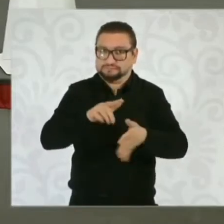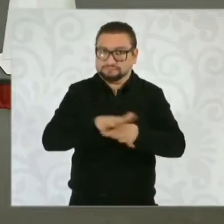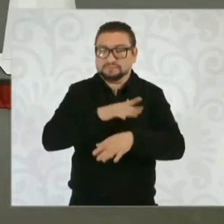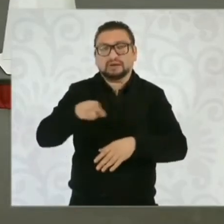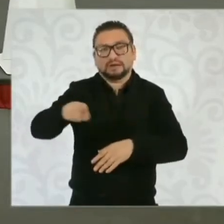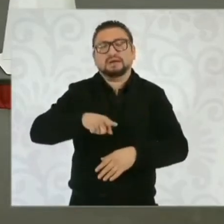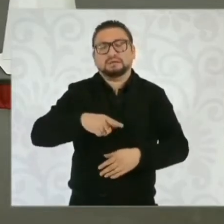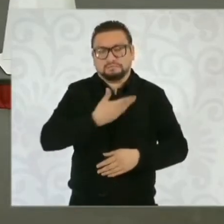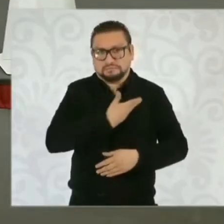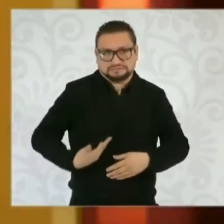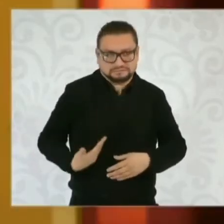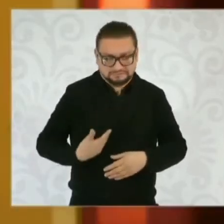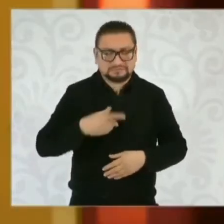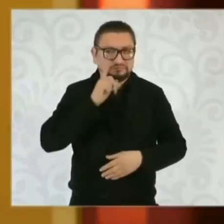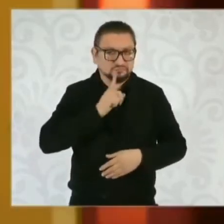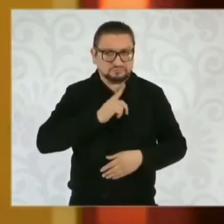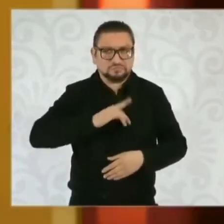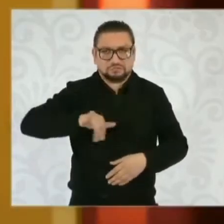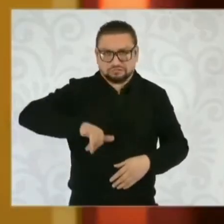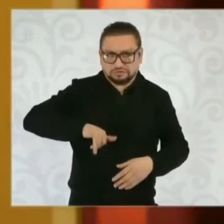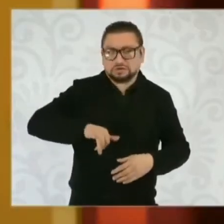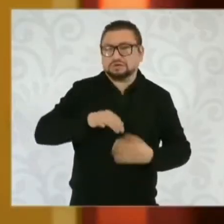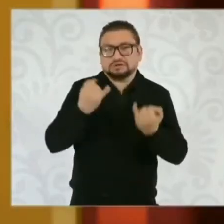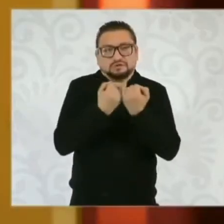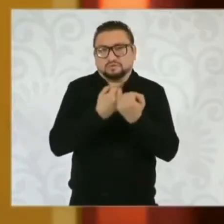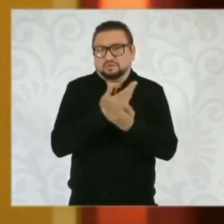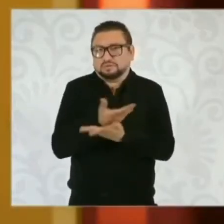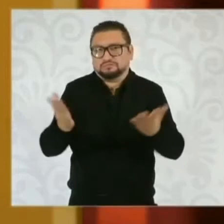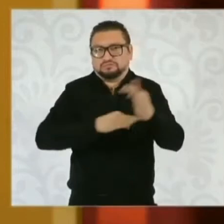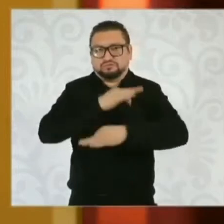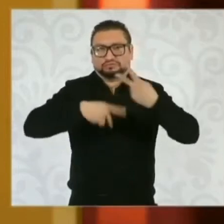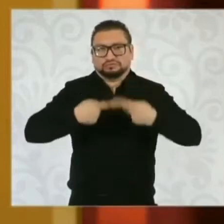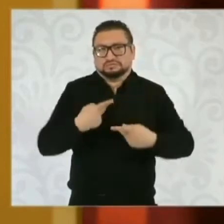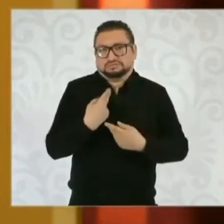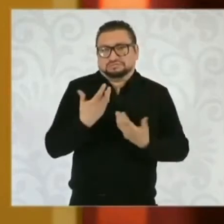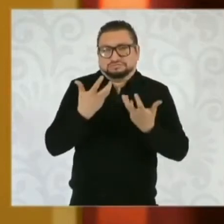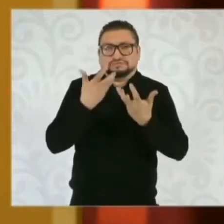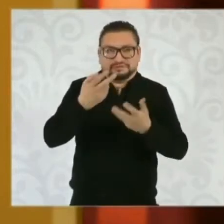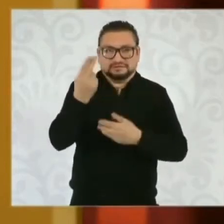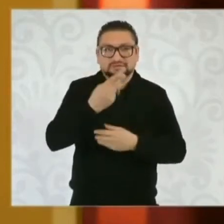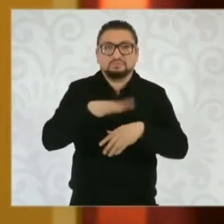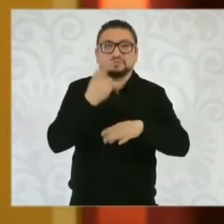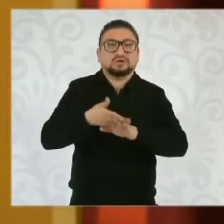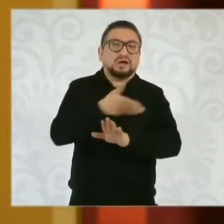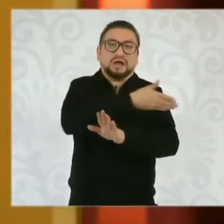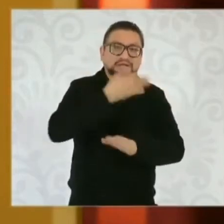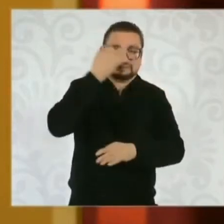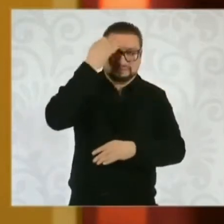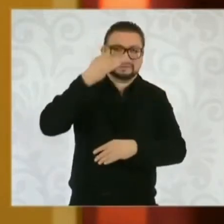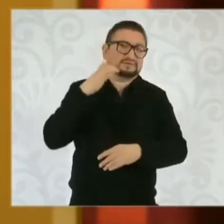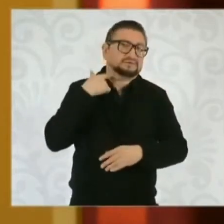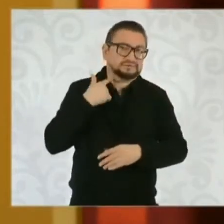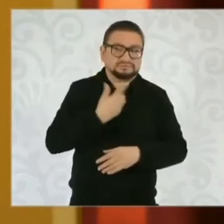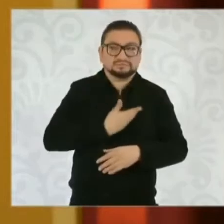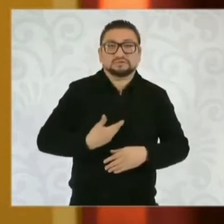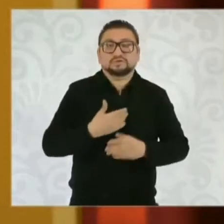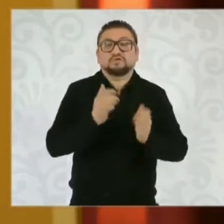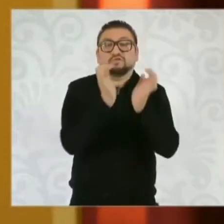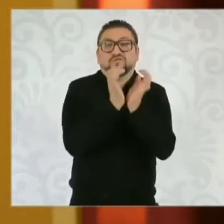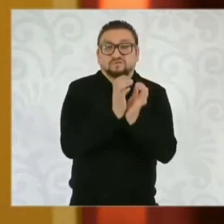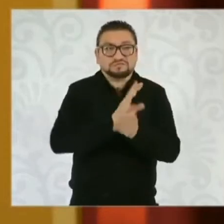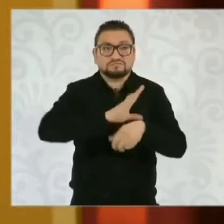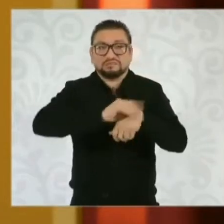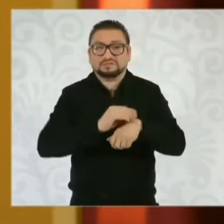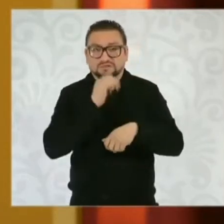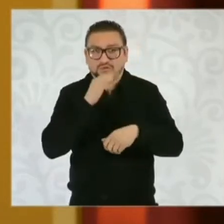presidenta y obviamente para las y los derechohabientes, porque en la etapa neoliberal le quitaron al Fobiste